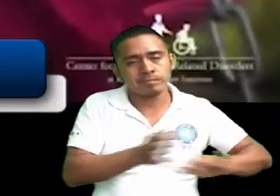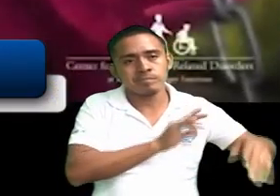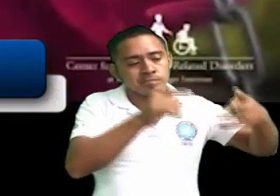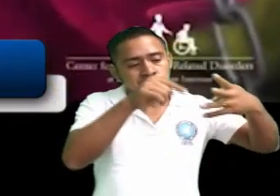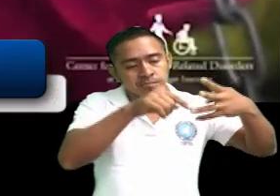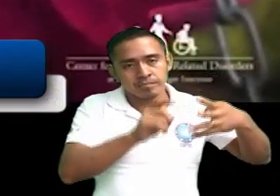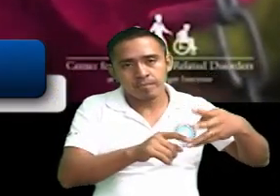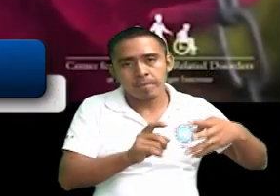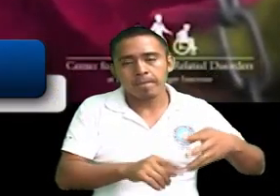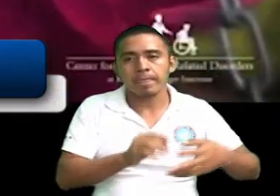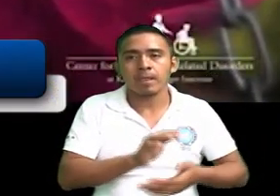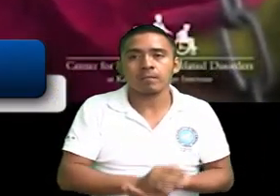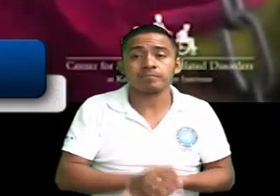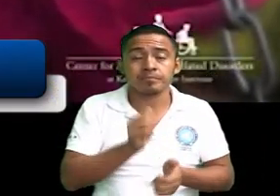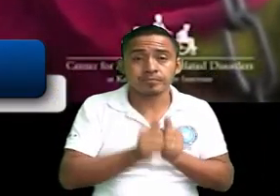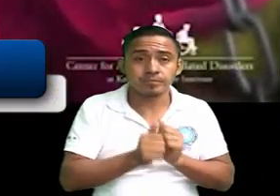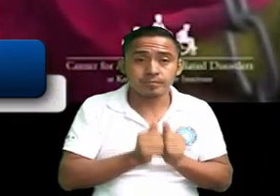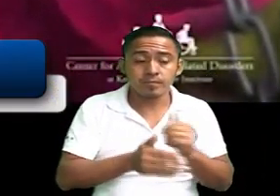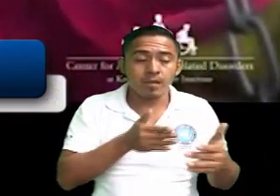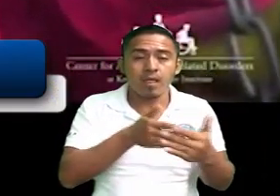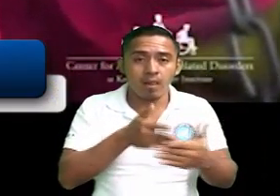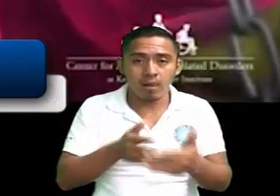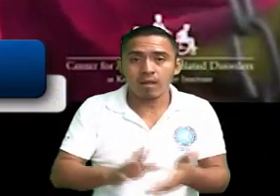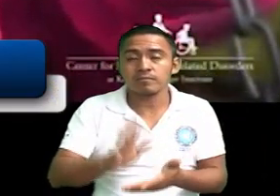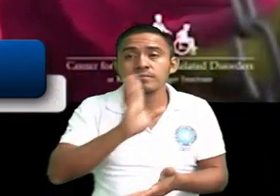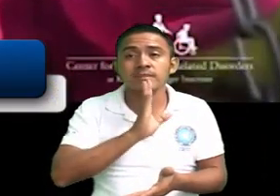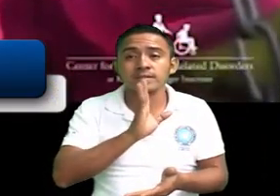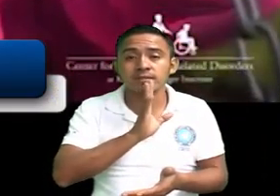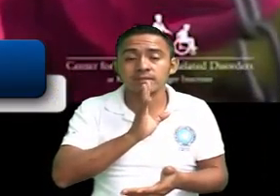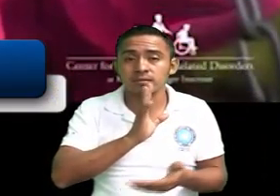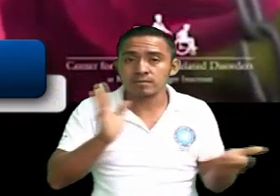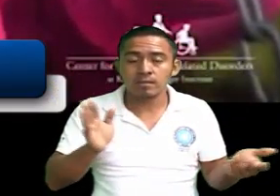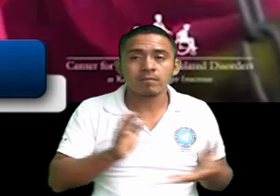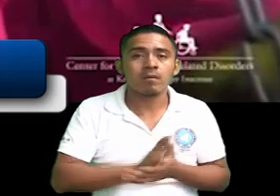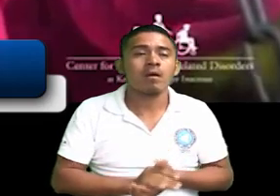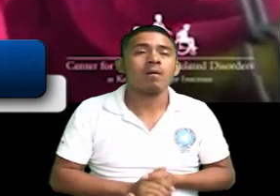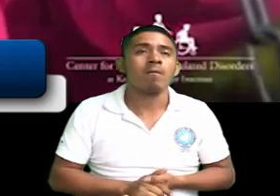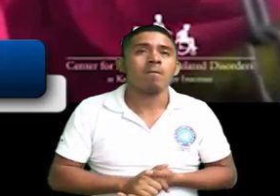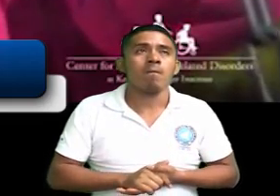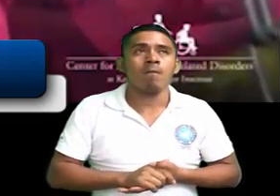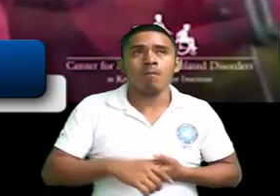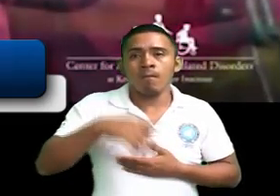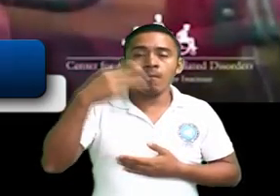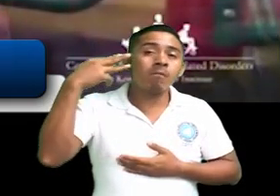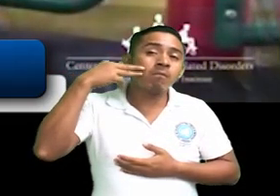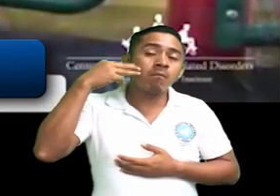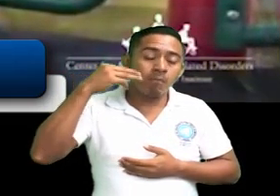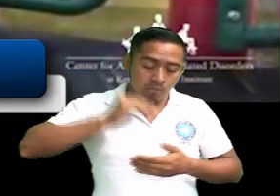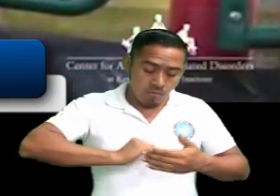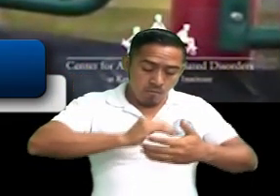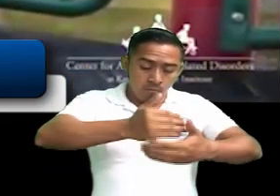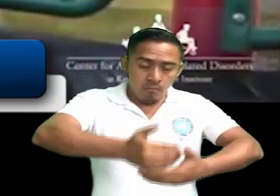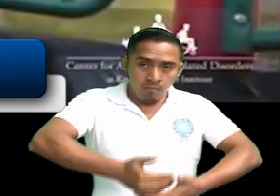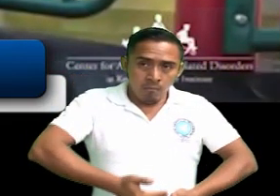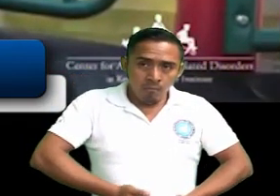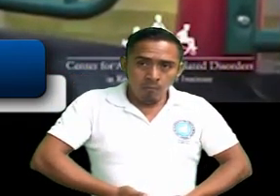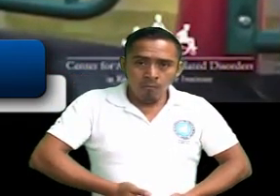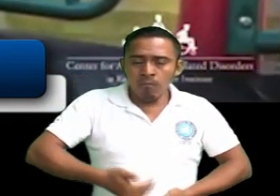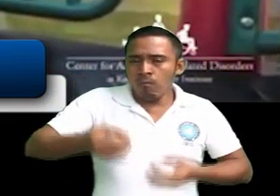bien, que ya está grande. Entonces ahí cuando hay sobreprotección en los padres, no los dejan de que los